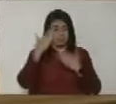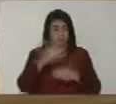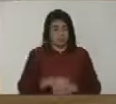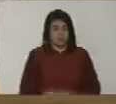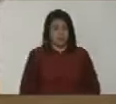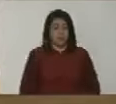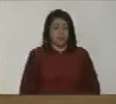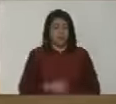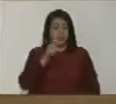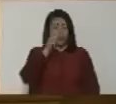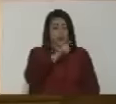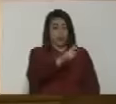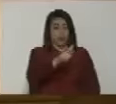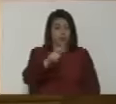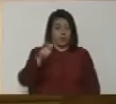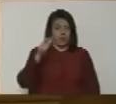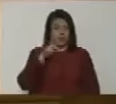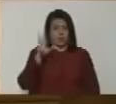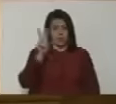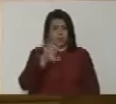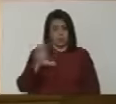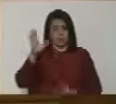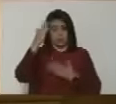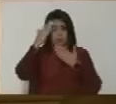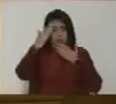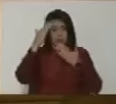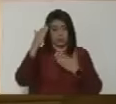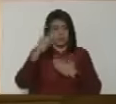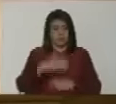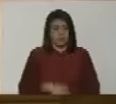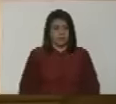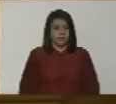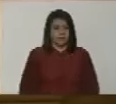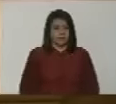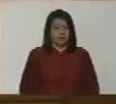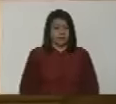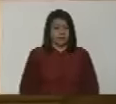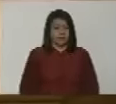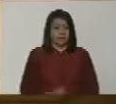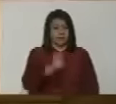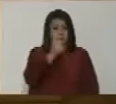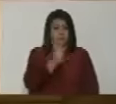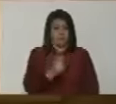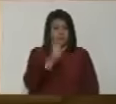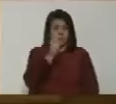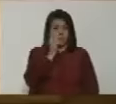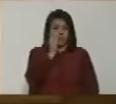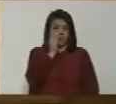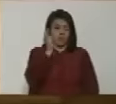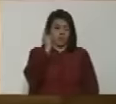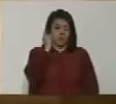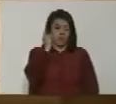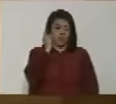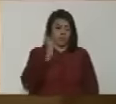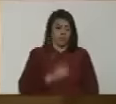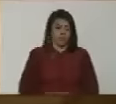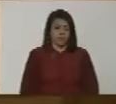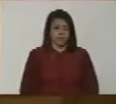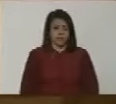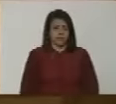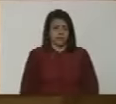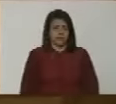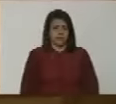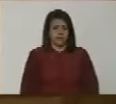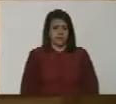al glorioso pueblo de Venezuela, ciudadanas diputados y ciudadanos diputados.